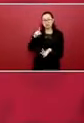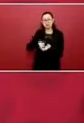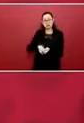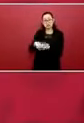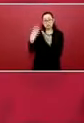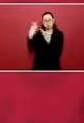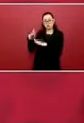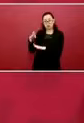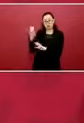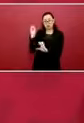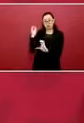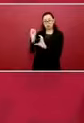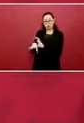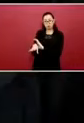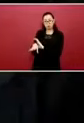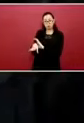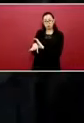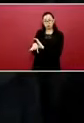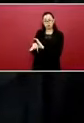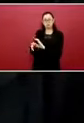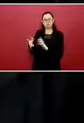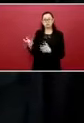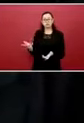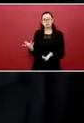ya, es informarles,